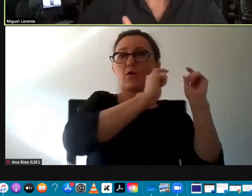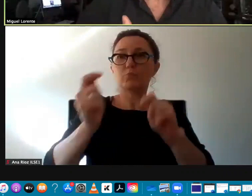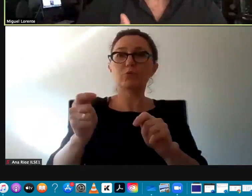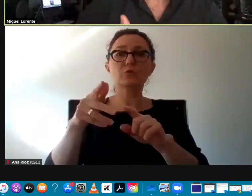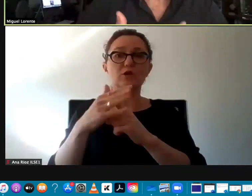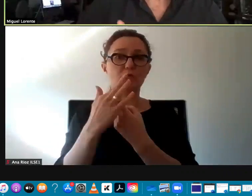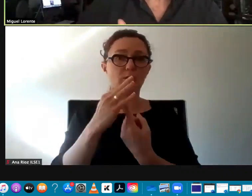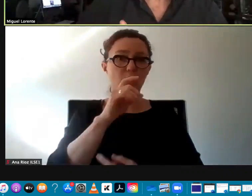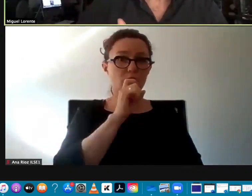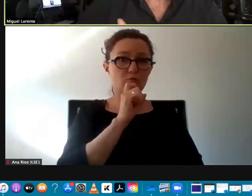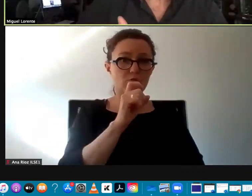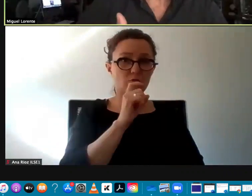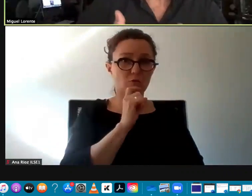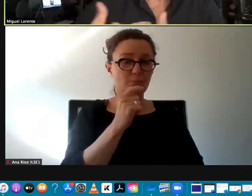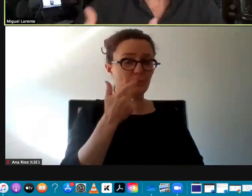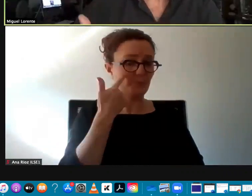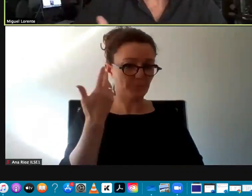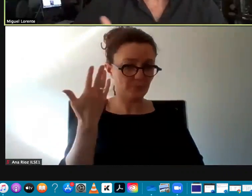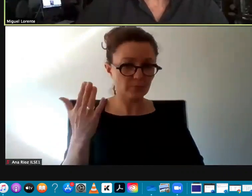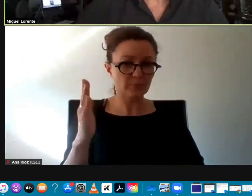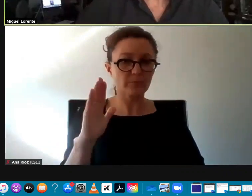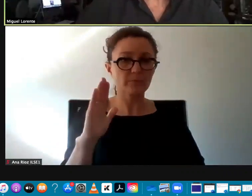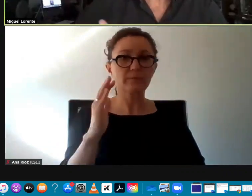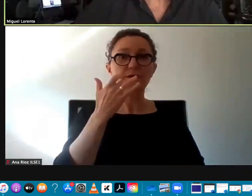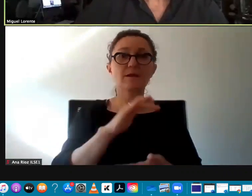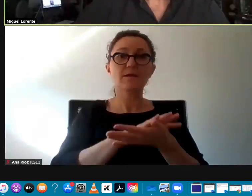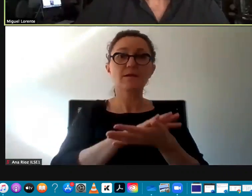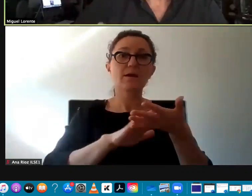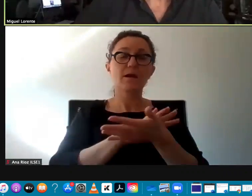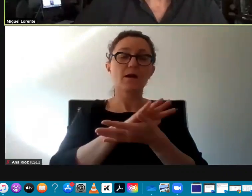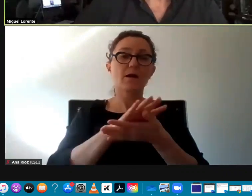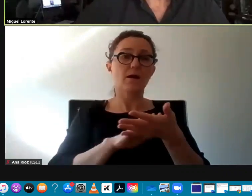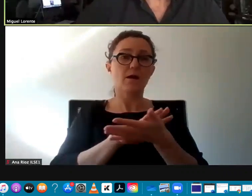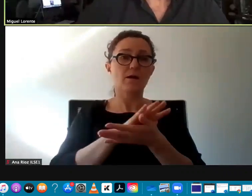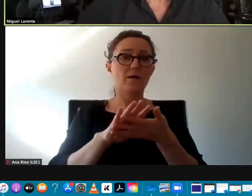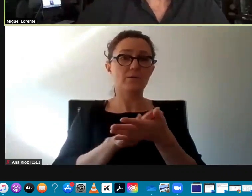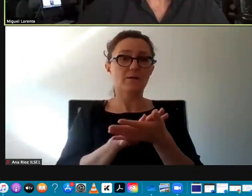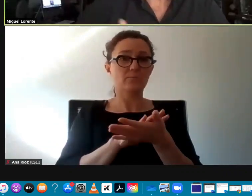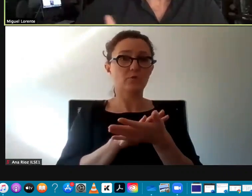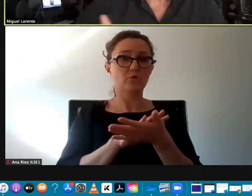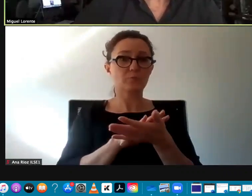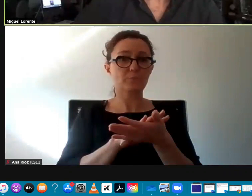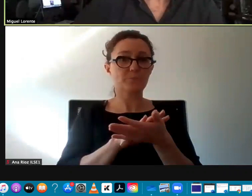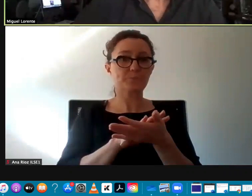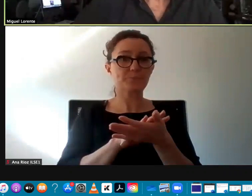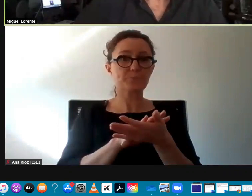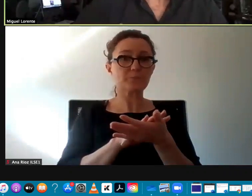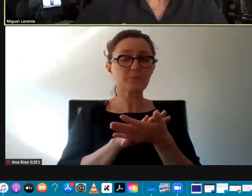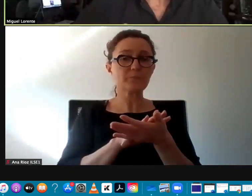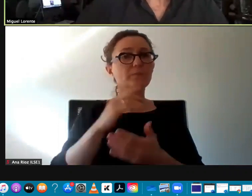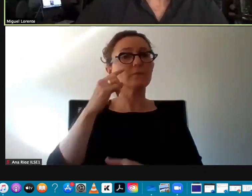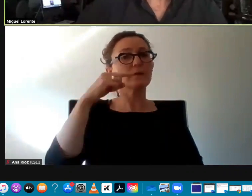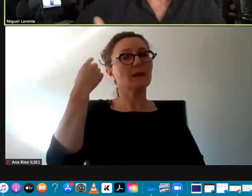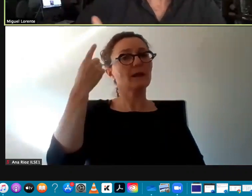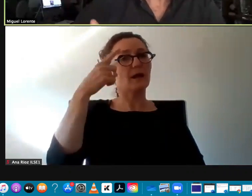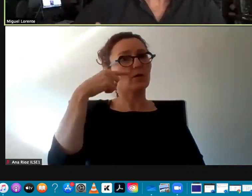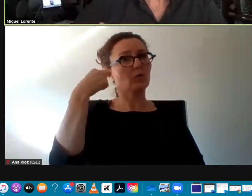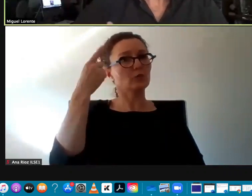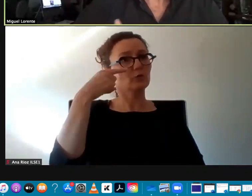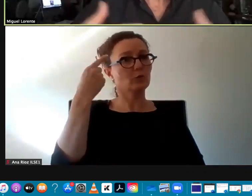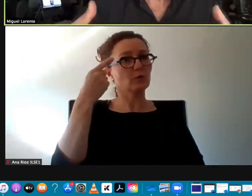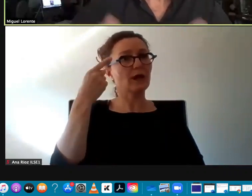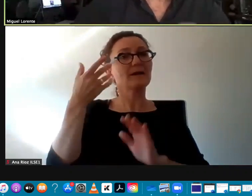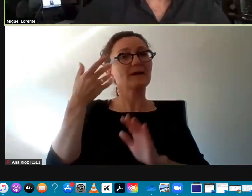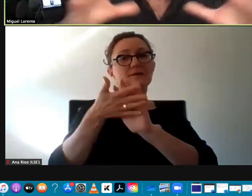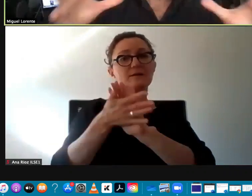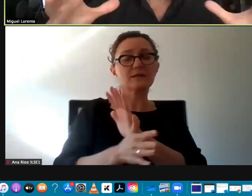tenemos que ser conscientes de que cuando hablamos de esa construcción androcéntrica, cuando hablamos de la cultura, estamos hablando del